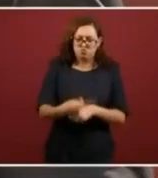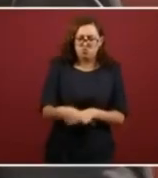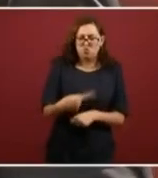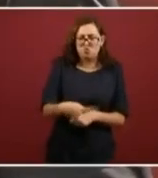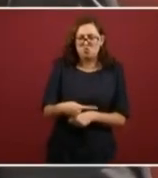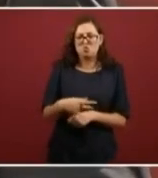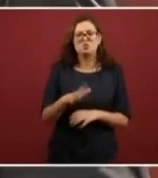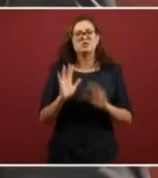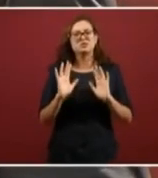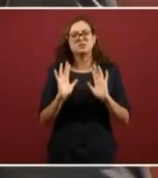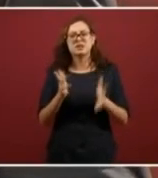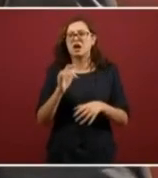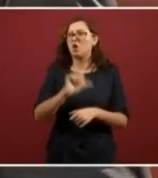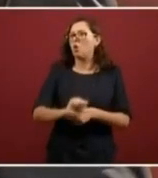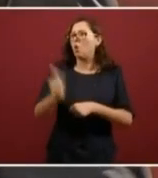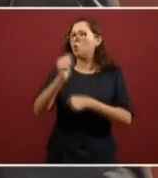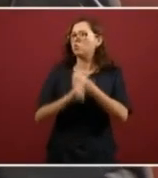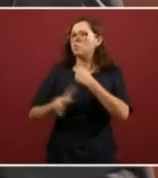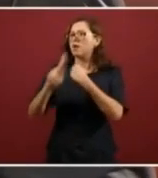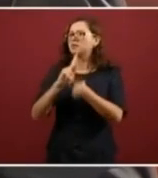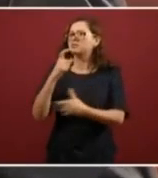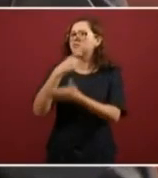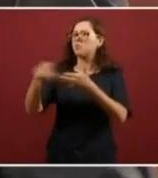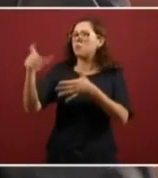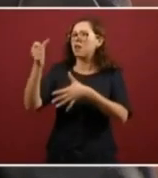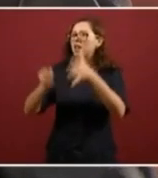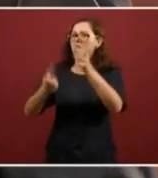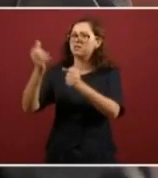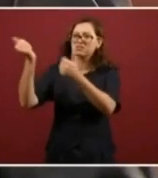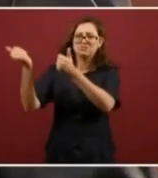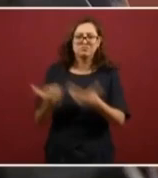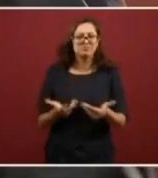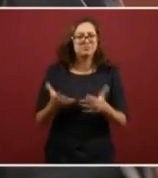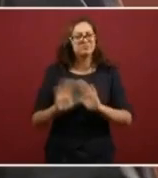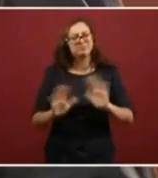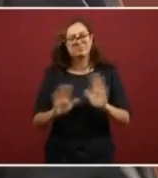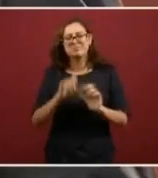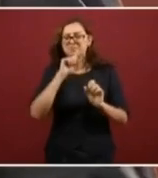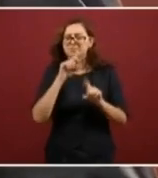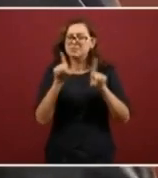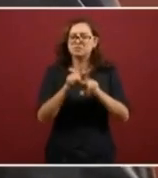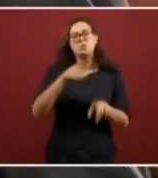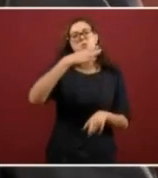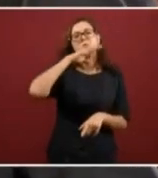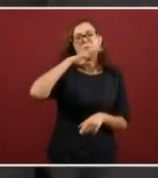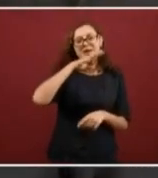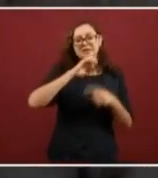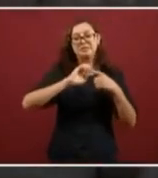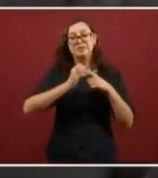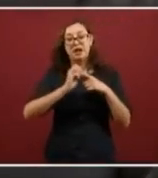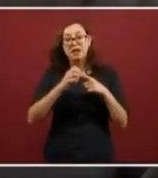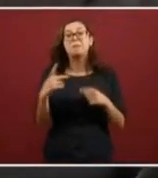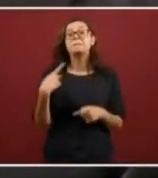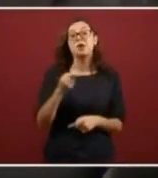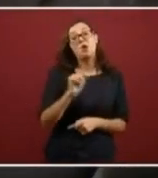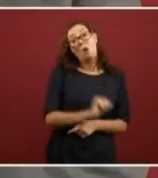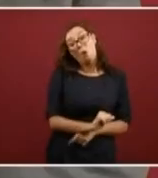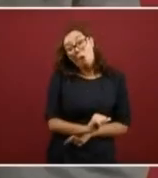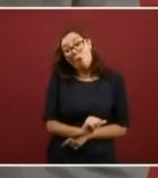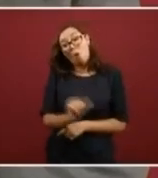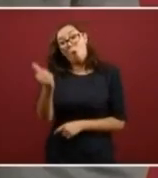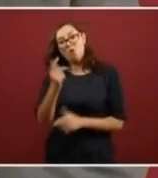seguir comprando la leche en el extranjero. Lo mismo el maíz, el frijol. Hay otros cultivos que van a llevar